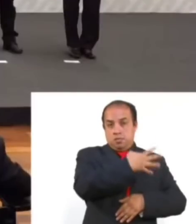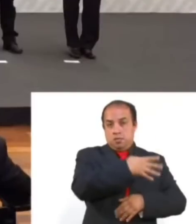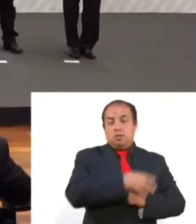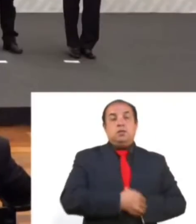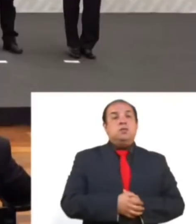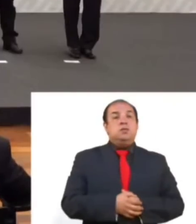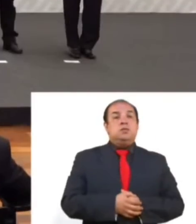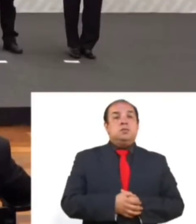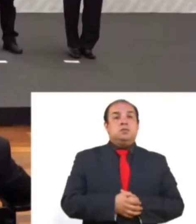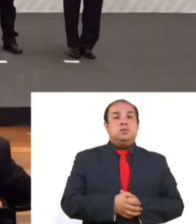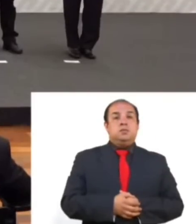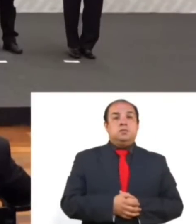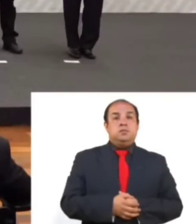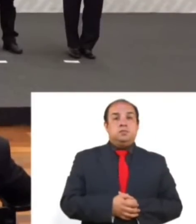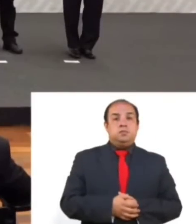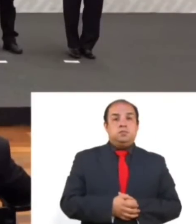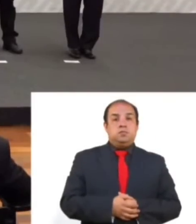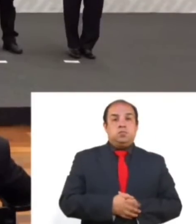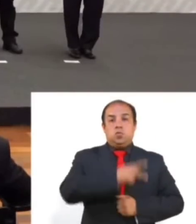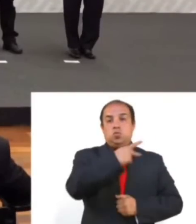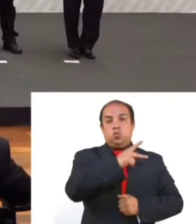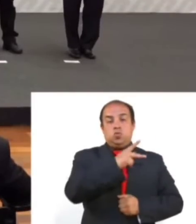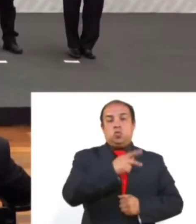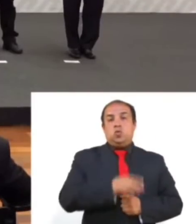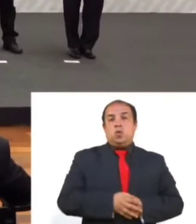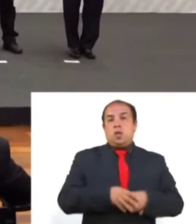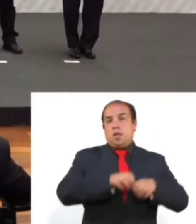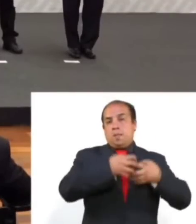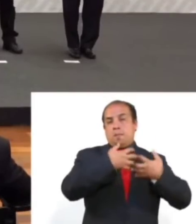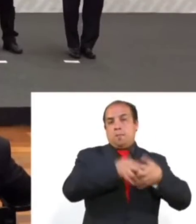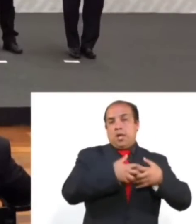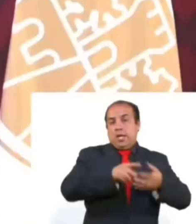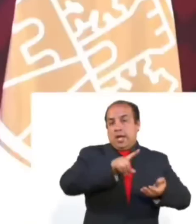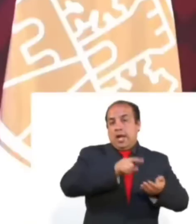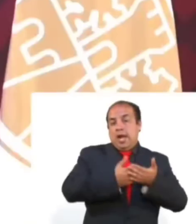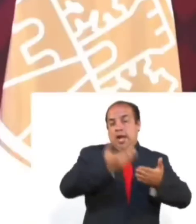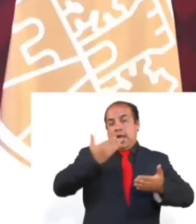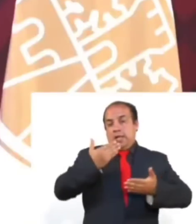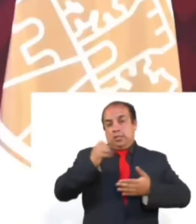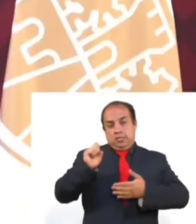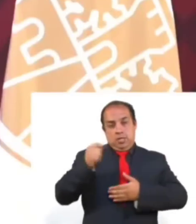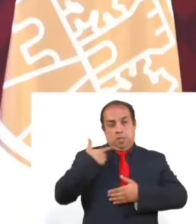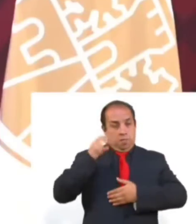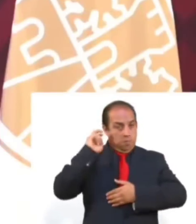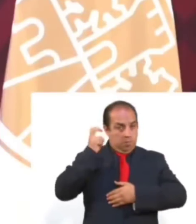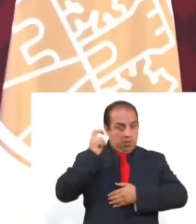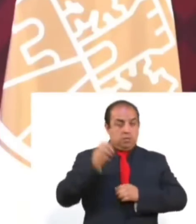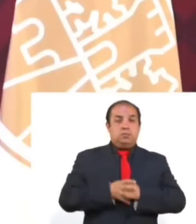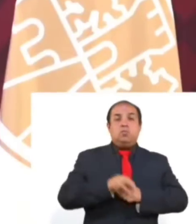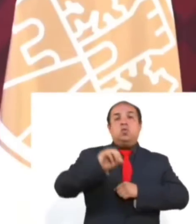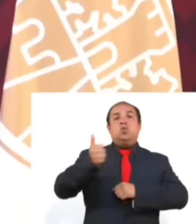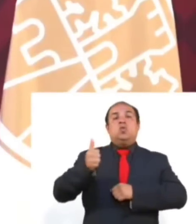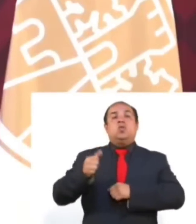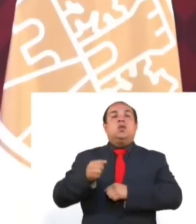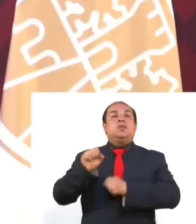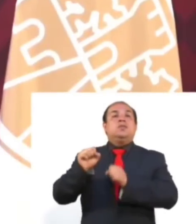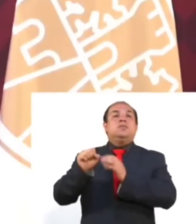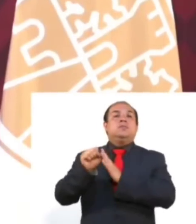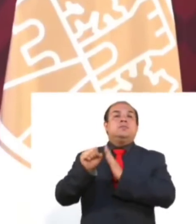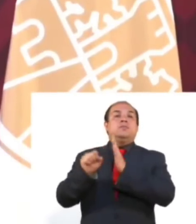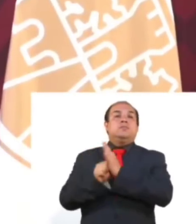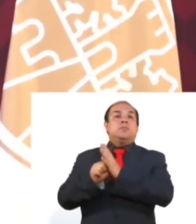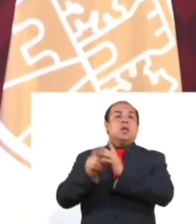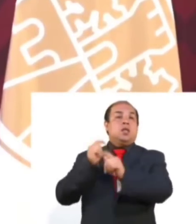14 de los concesionarios que tenían los microbuses y el resto del sistema de transporte eléctrico